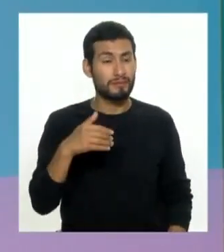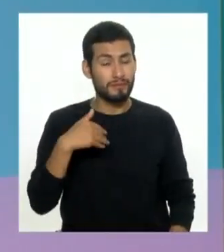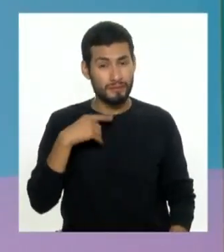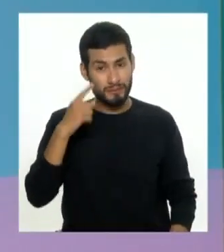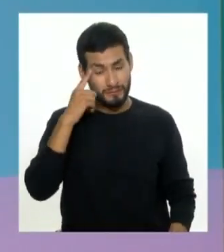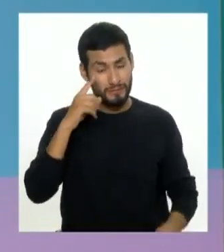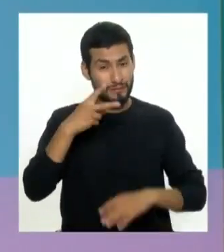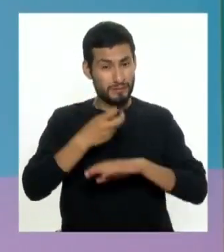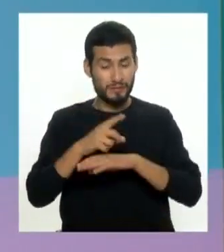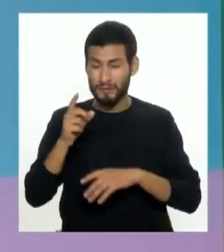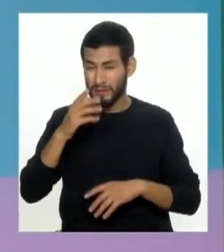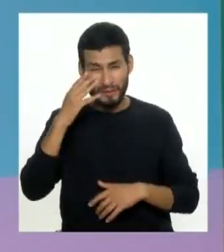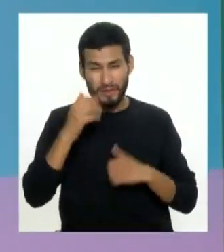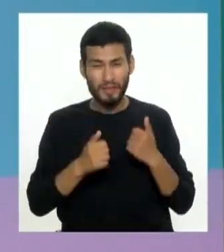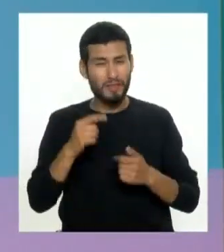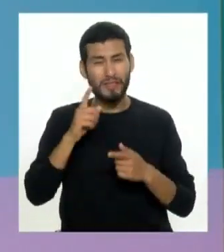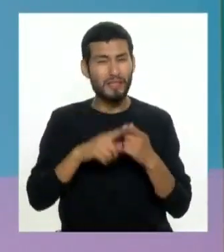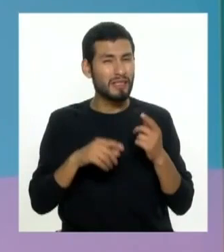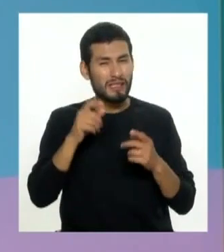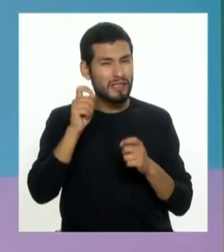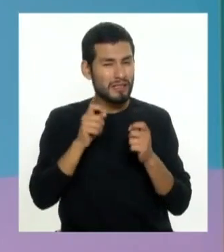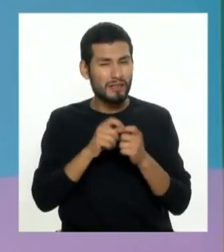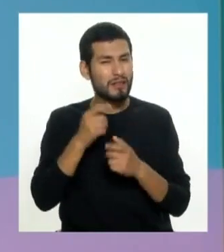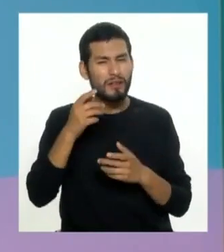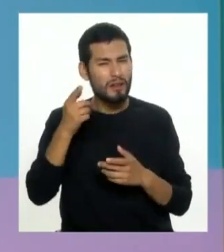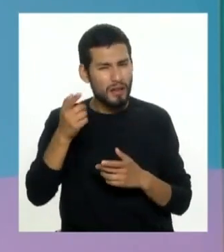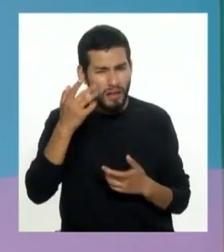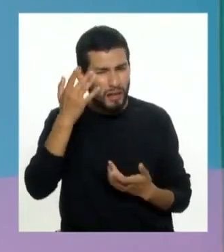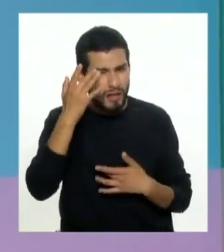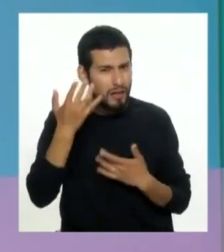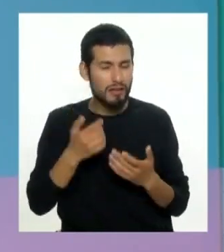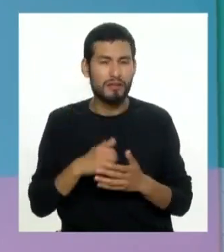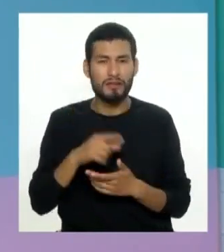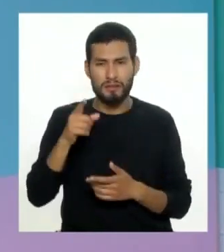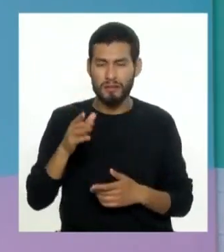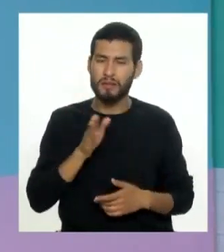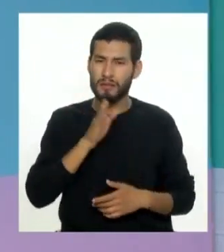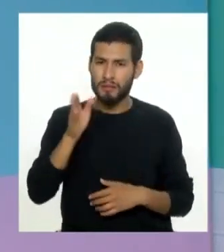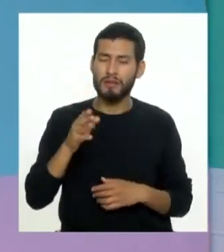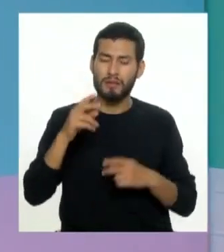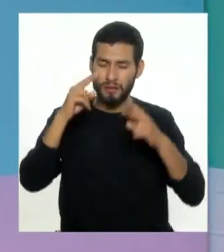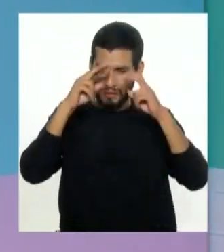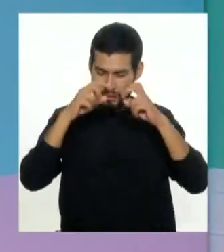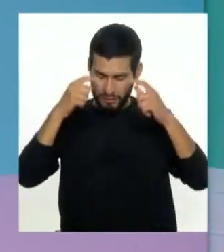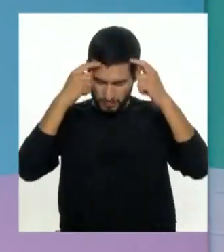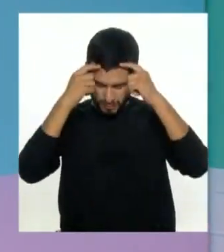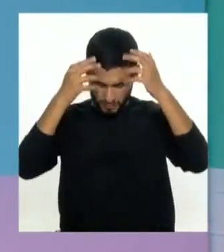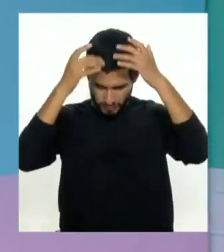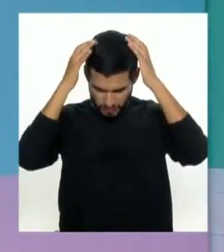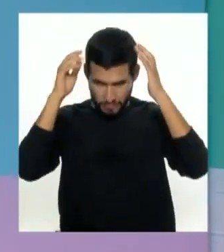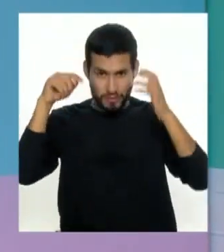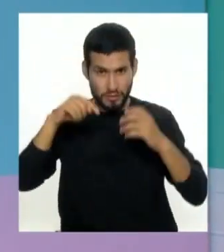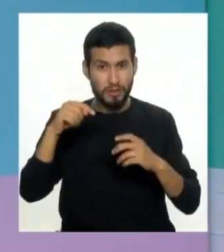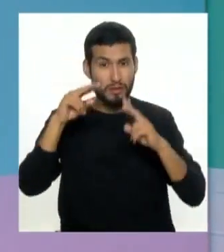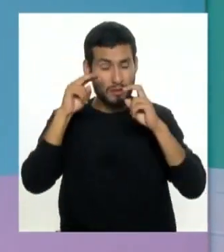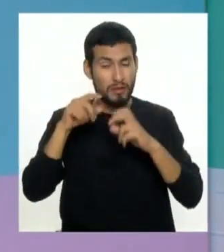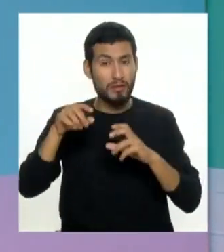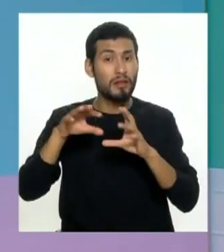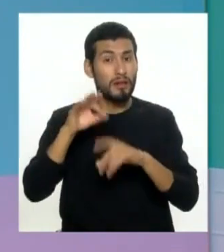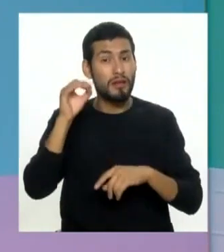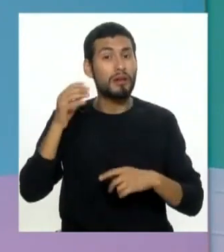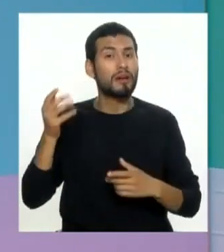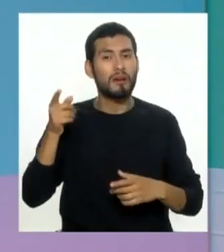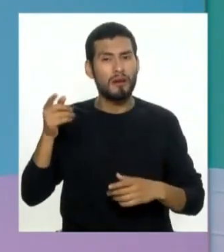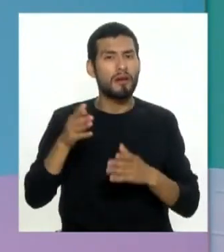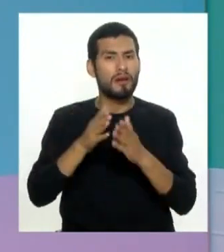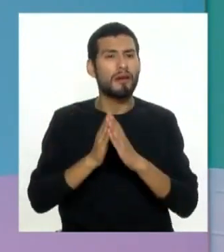epilepsia y aún no sabe qué tipo de epilepsia tiene y cuál es la causa de su epilepsia, debe acudir con el neurólogo. El neurólogo, para confirmar el diagnóstico,